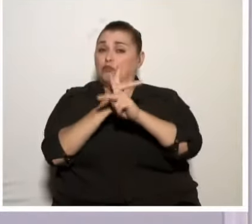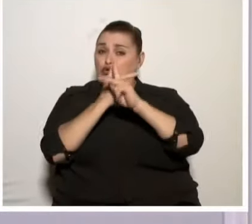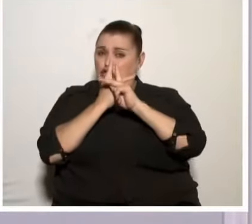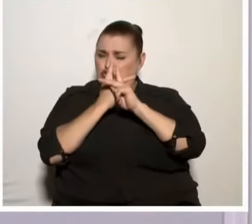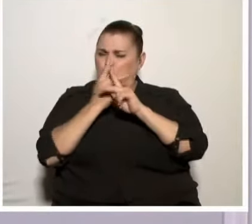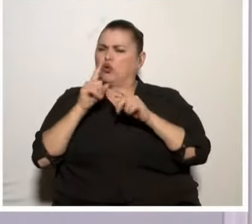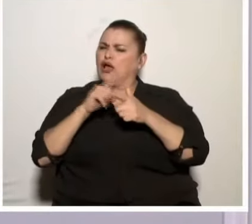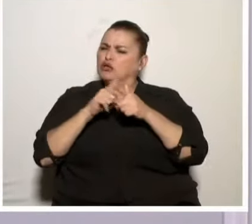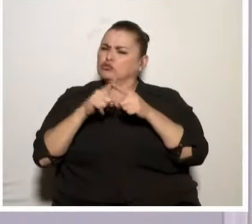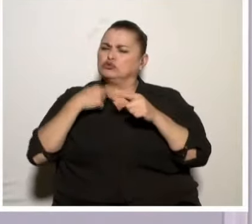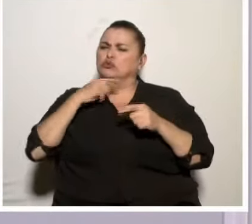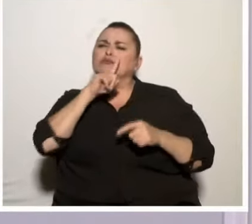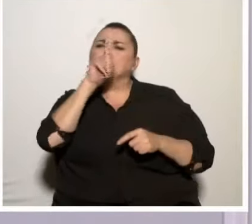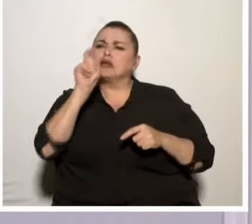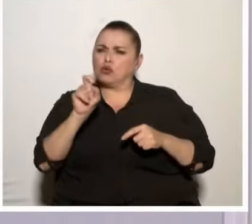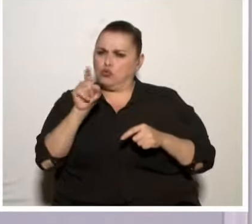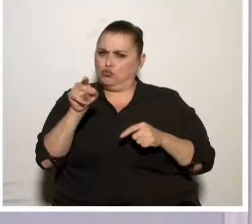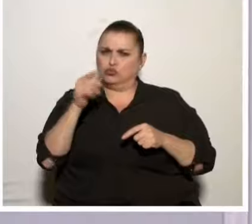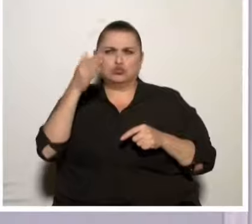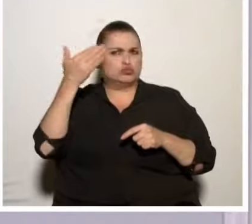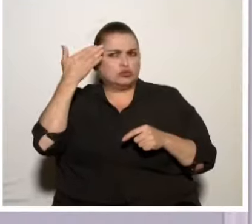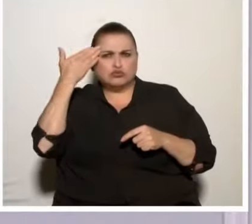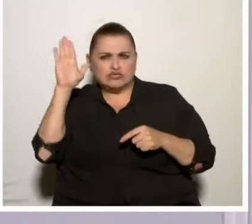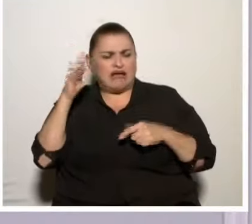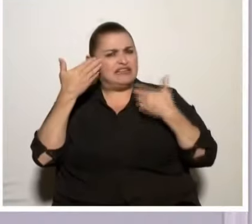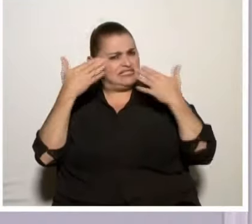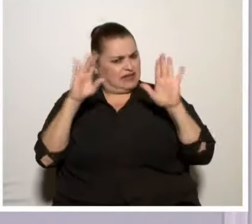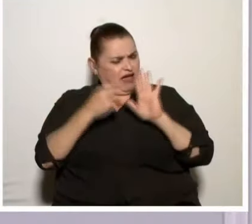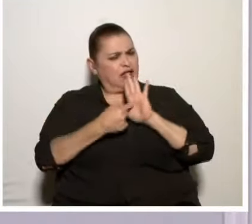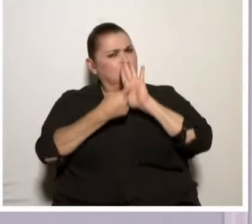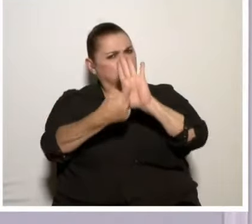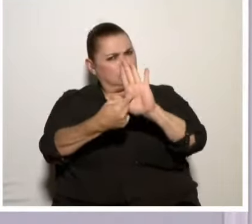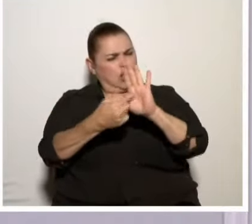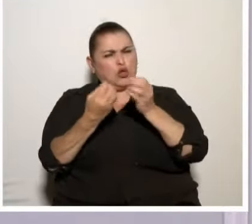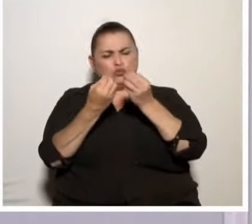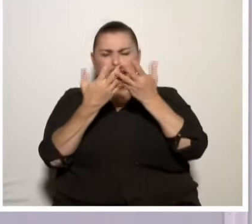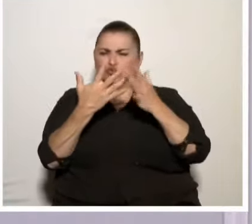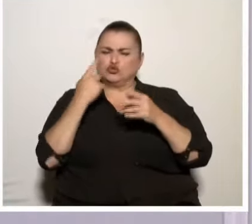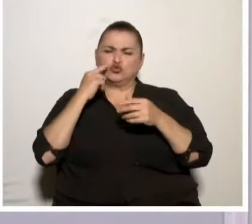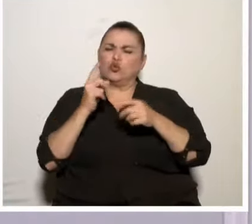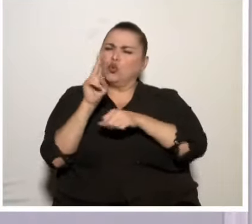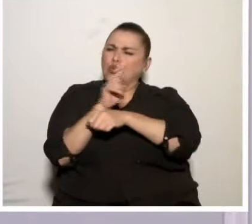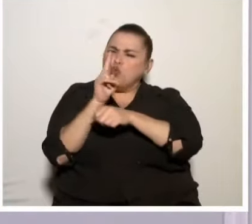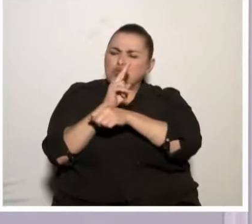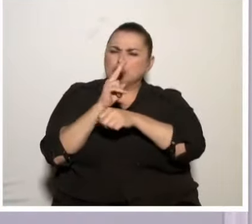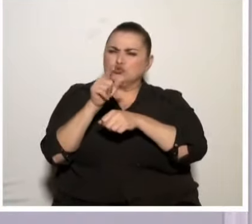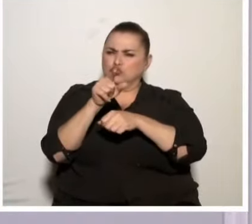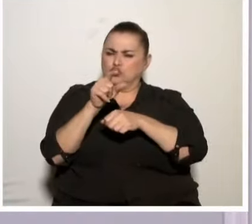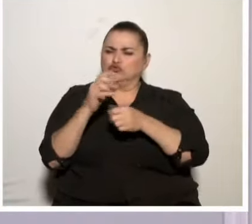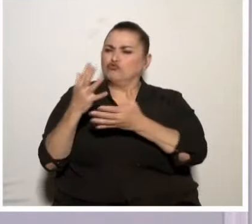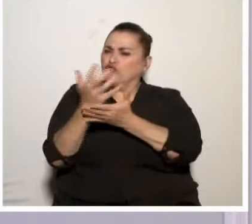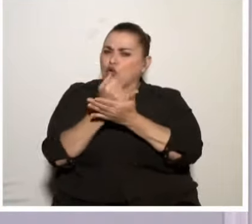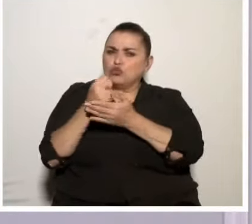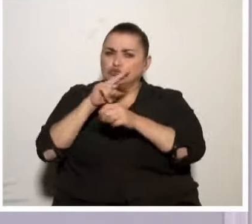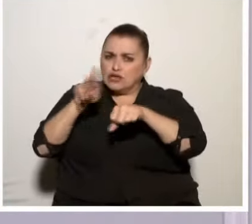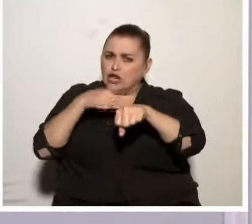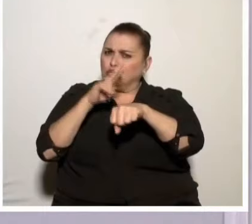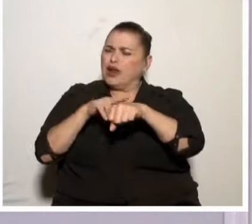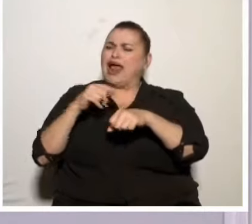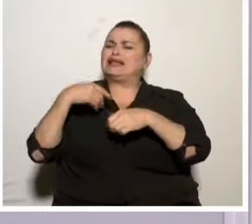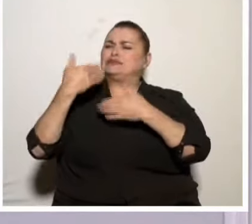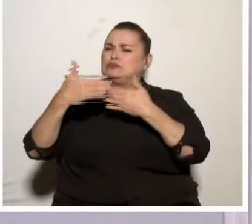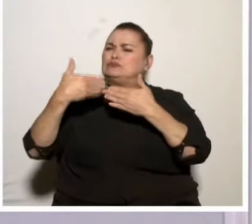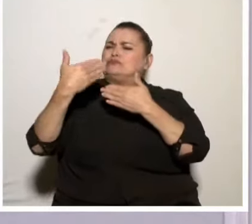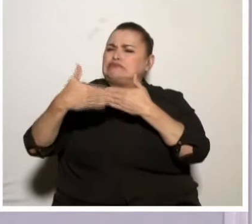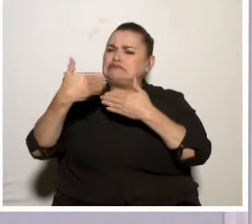pregunto, ¿usted no sabe que ya se ha demostrado la paradoja de la explotación de los recursos naturales una y otra